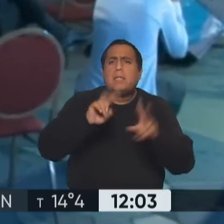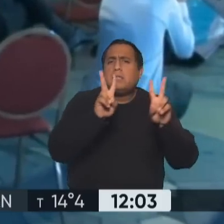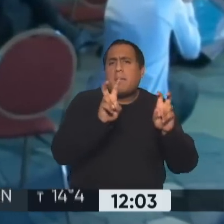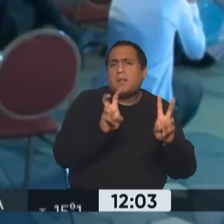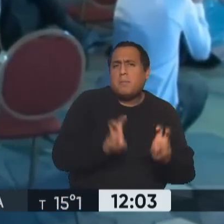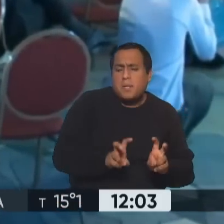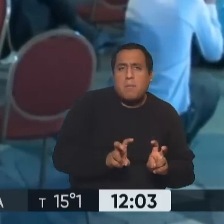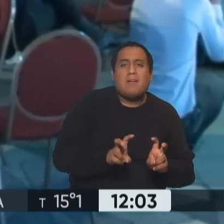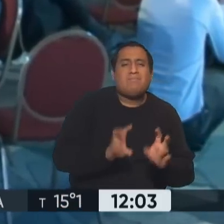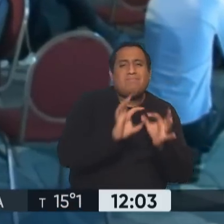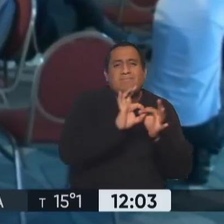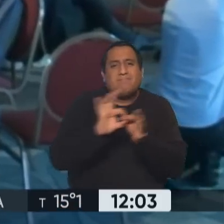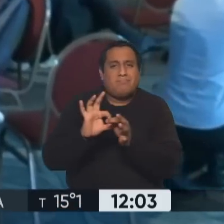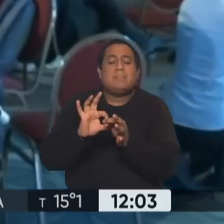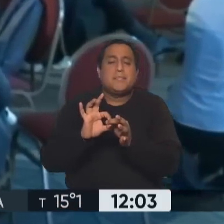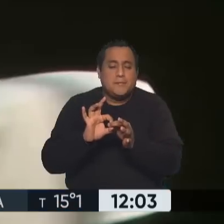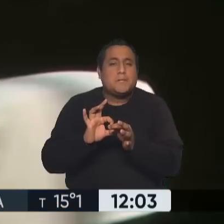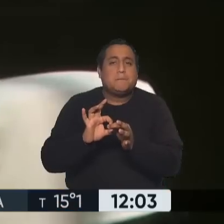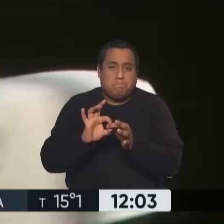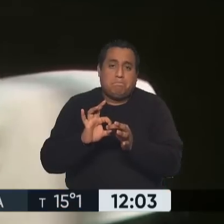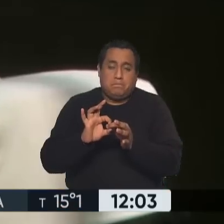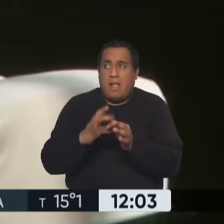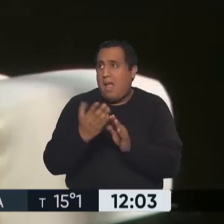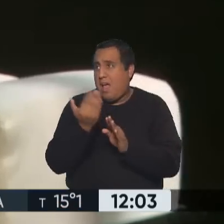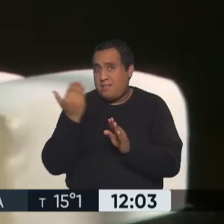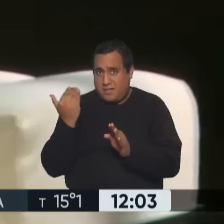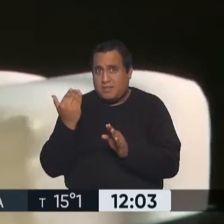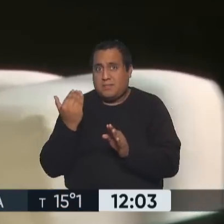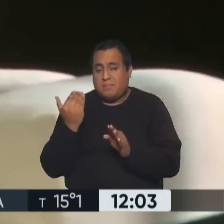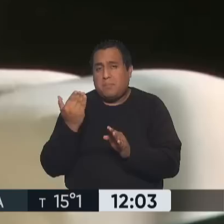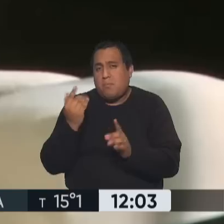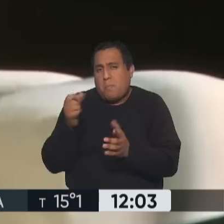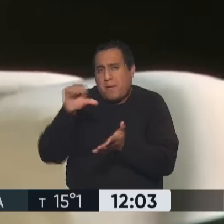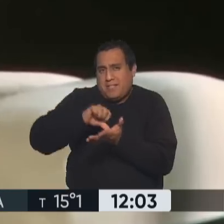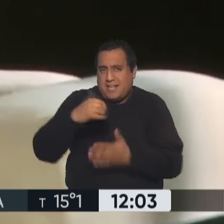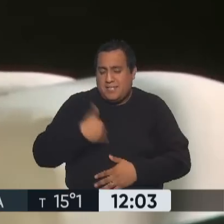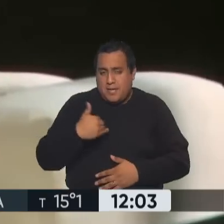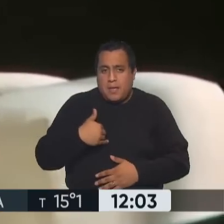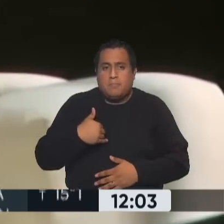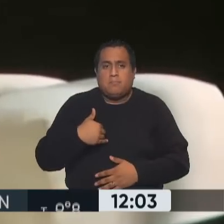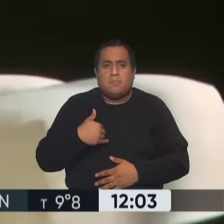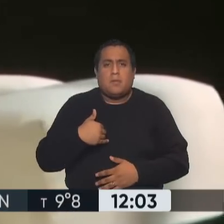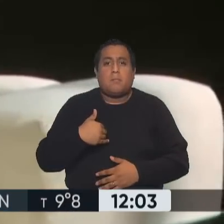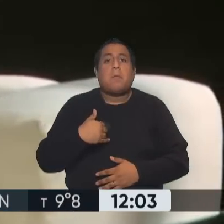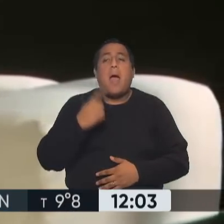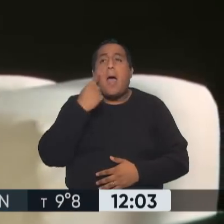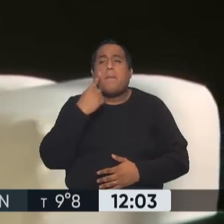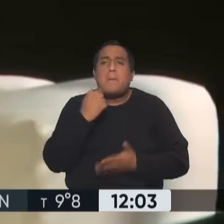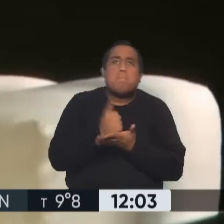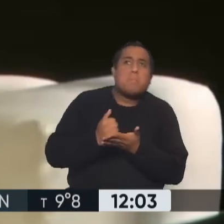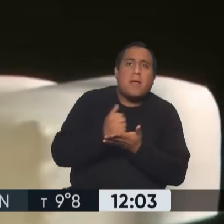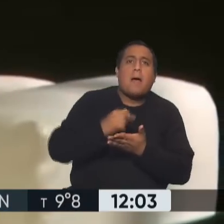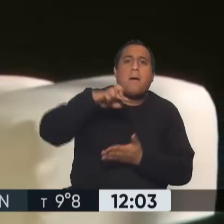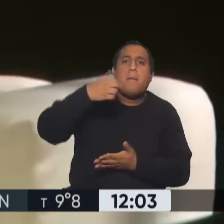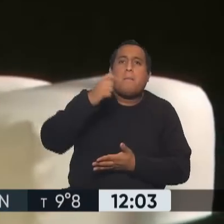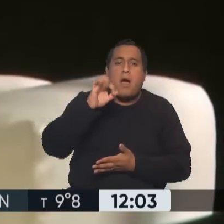hacen a acontecimientos que se generaron en las últimas horas en el país. Exactamente, y la palabra más esperada, la de Paolo Rocca, el